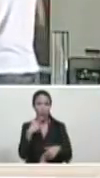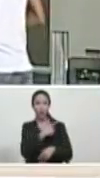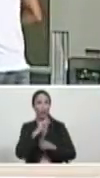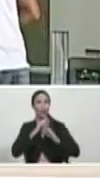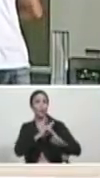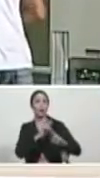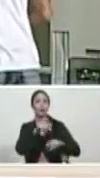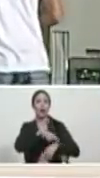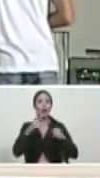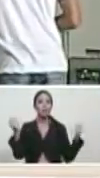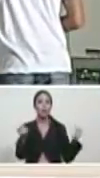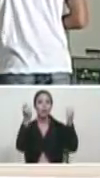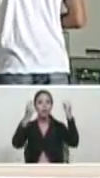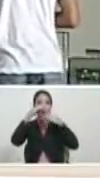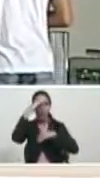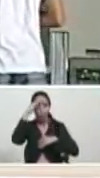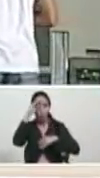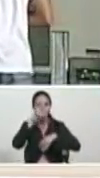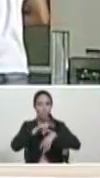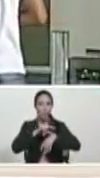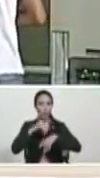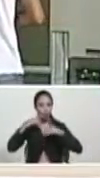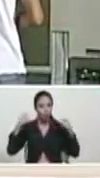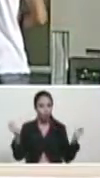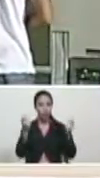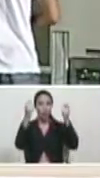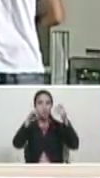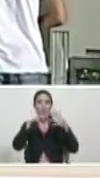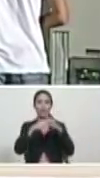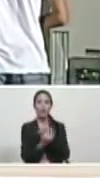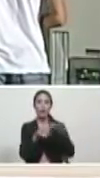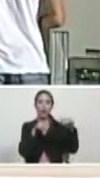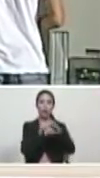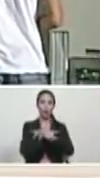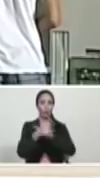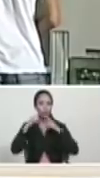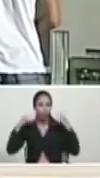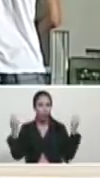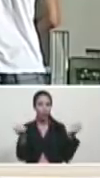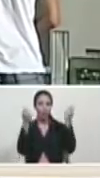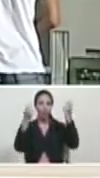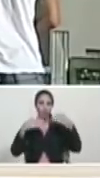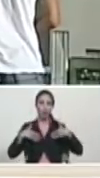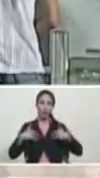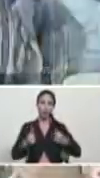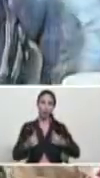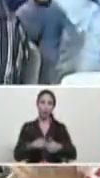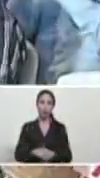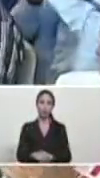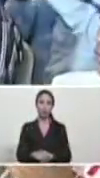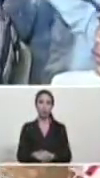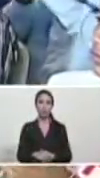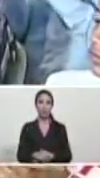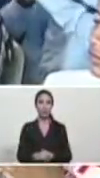médica cubana en Venezuela. Que viva Barrio Adentro. Que viva la salud pública venezolana.